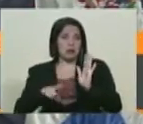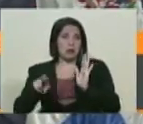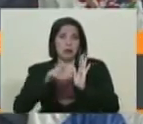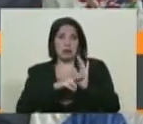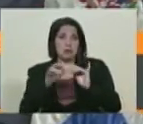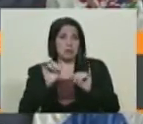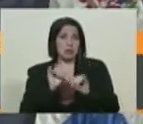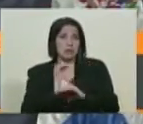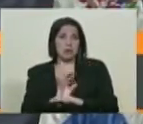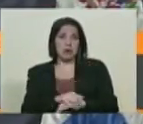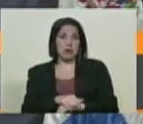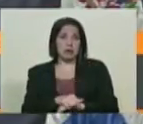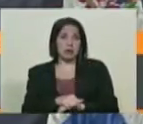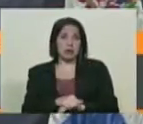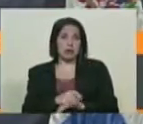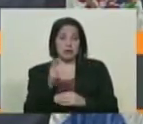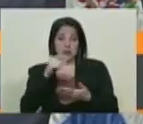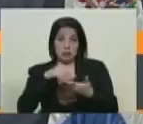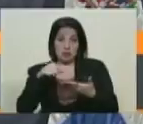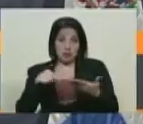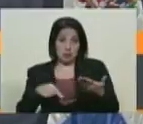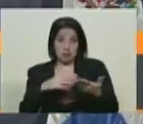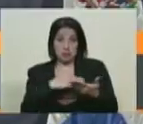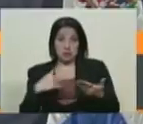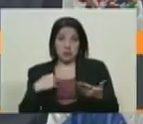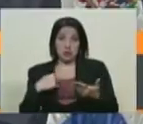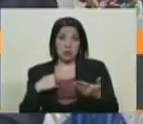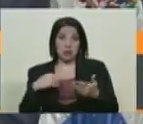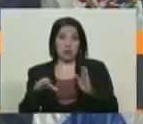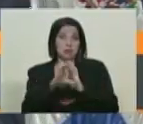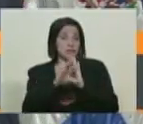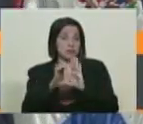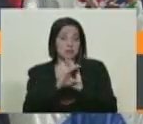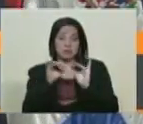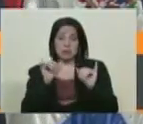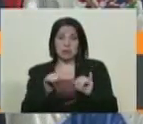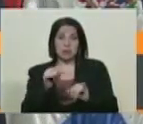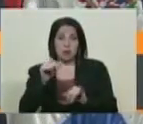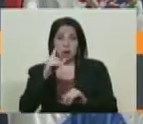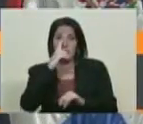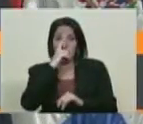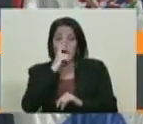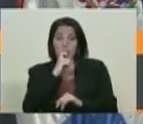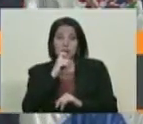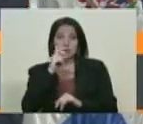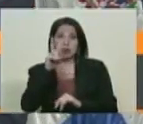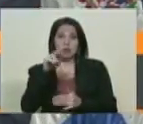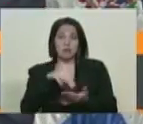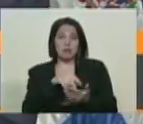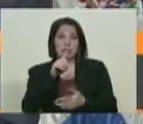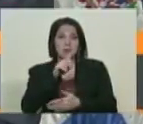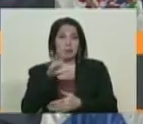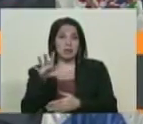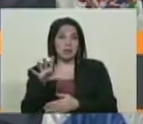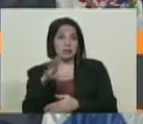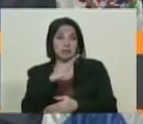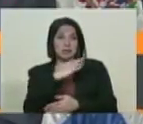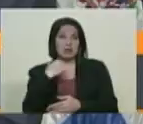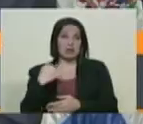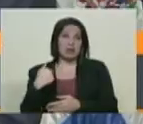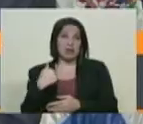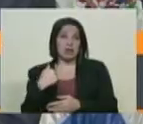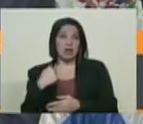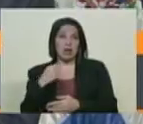idénticas. Cuando quieran se las firmamos. Las condiciones electorales del año 2015. A menos que quieran, como señaló el presidente Maduro el día